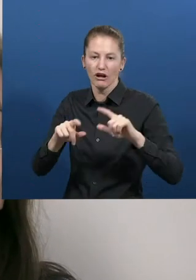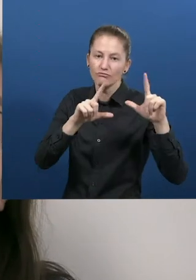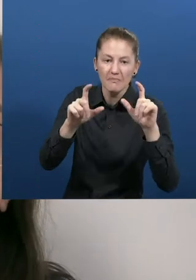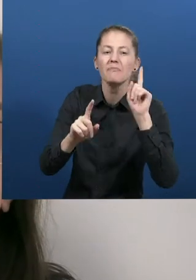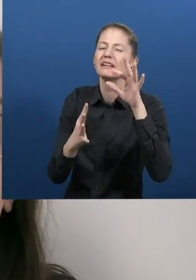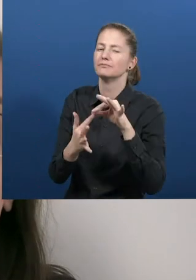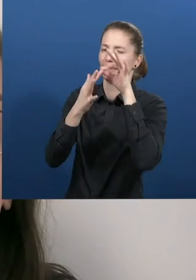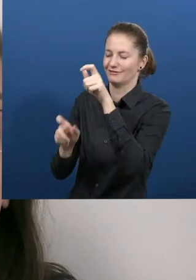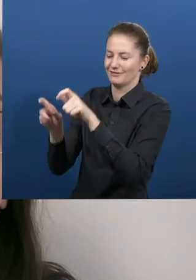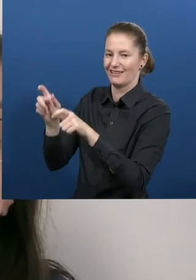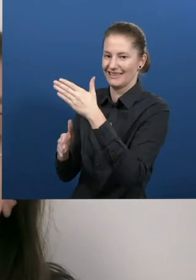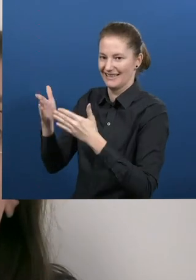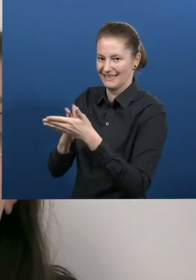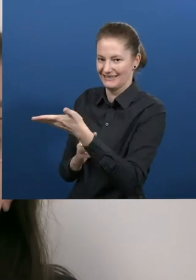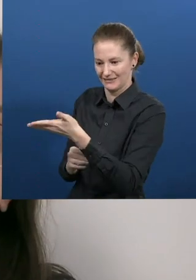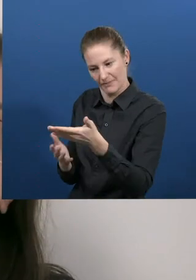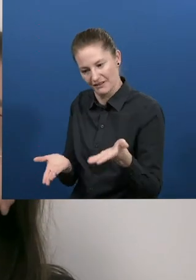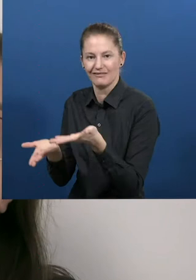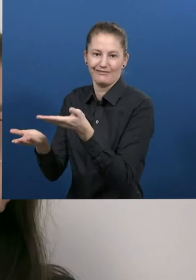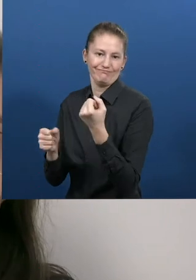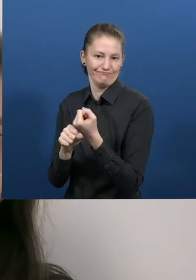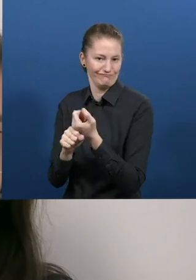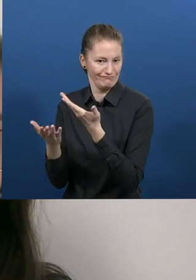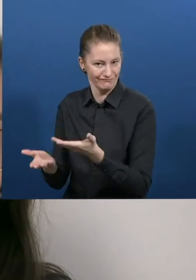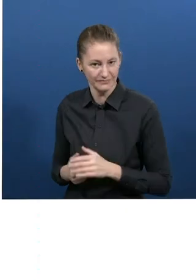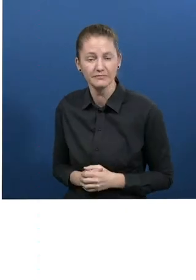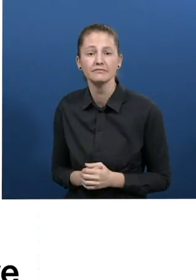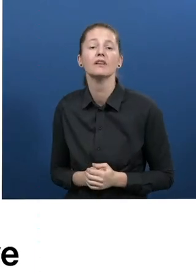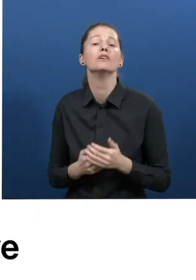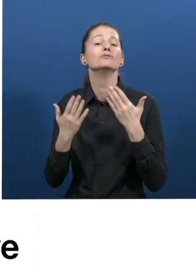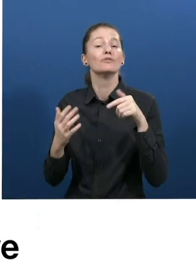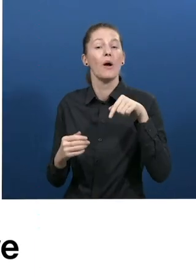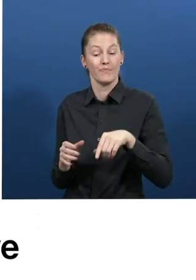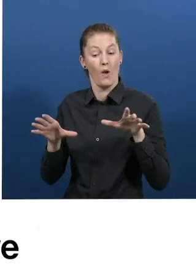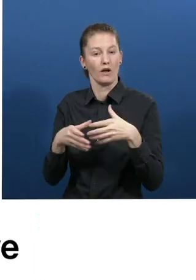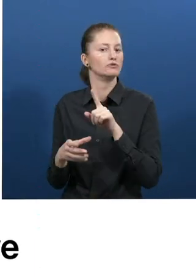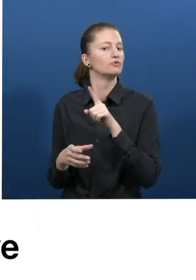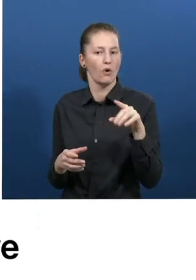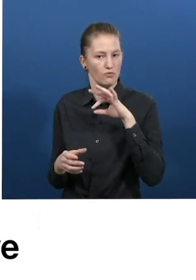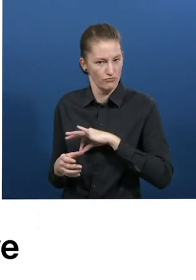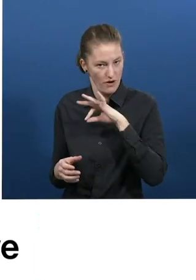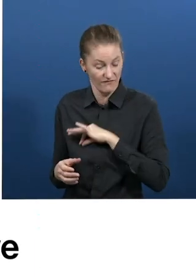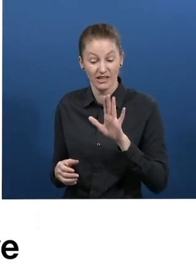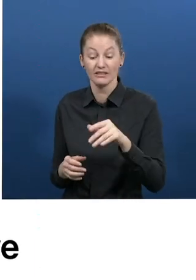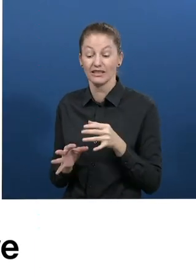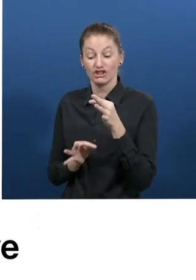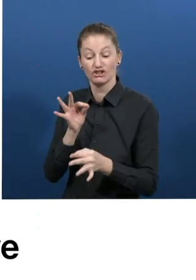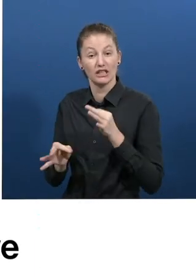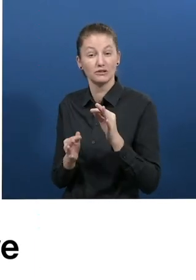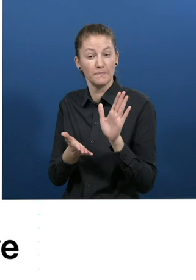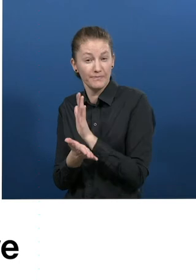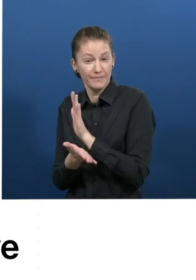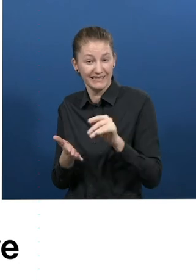que somos, la estrategia de negocio es la propia sostenibilidad del recurso. What is unique and innovative about AccesibilidApp?